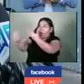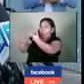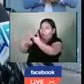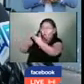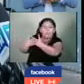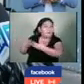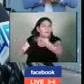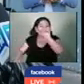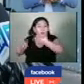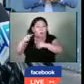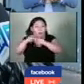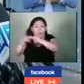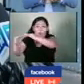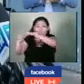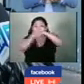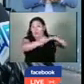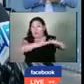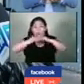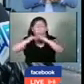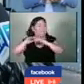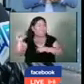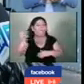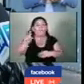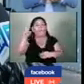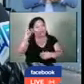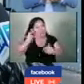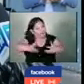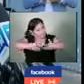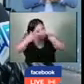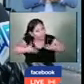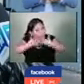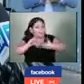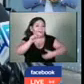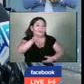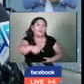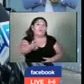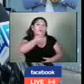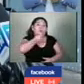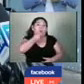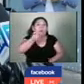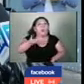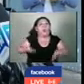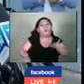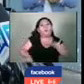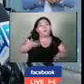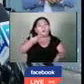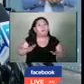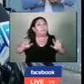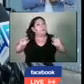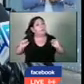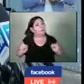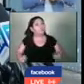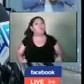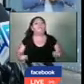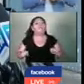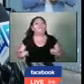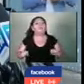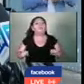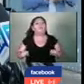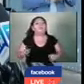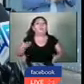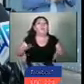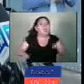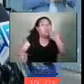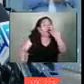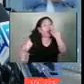Todavía no está estandarizado, se sigue estudiando. Y un dato muy importante va a ser, o probablemente, esto es una situación